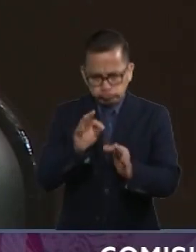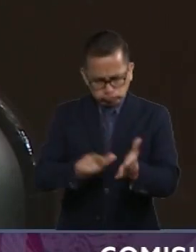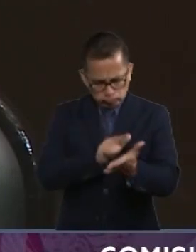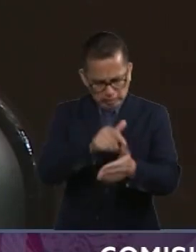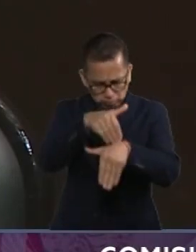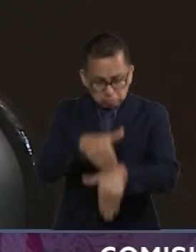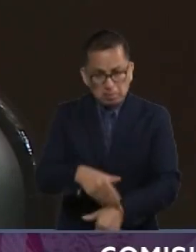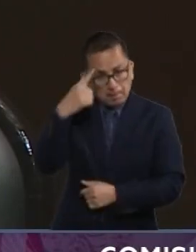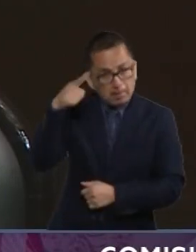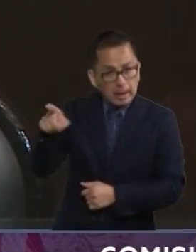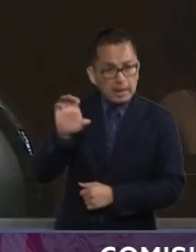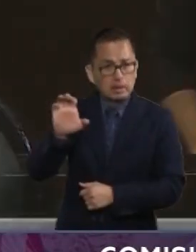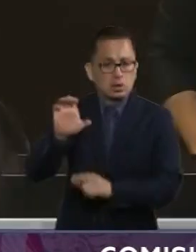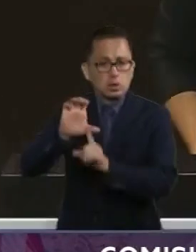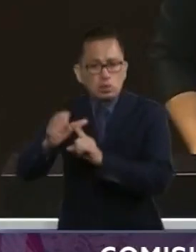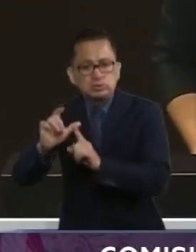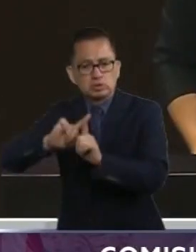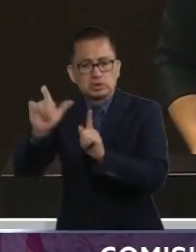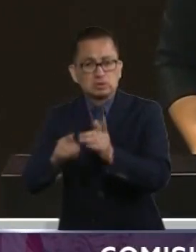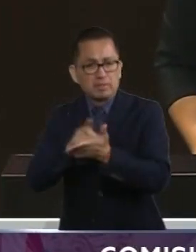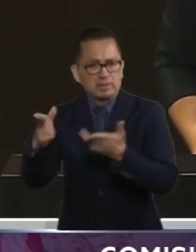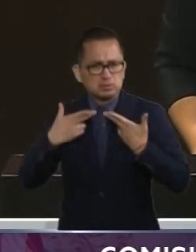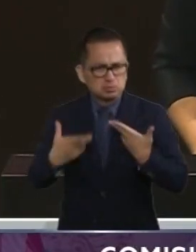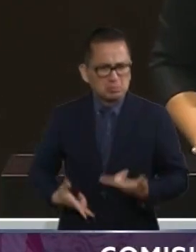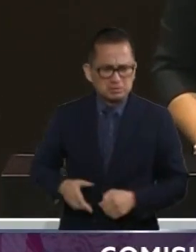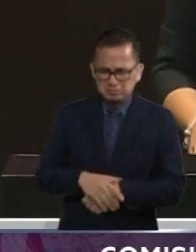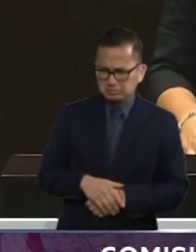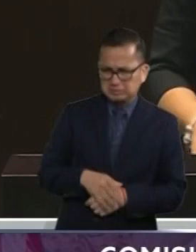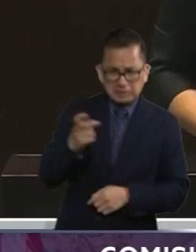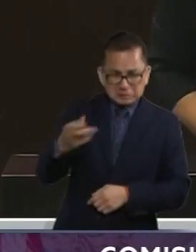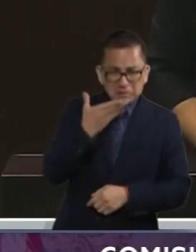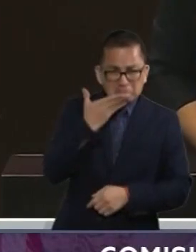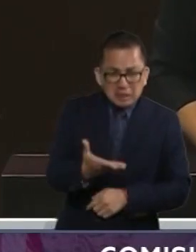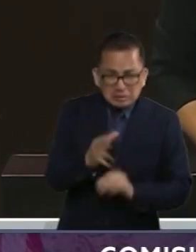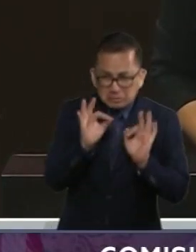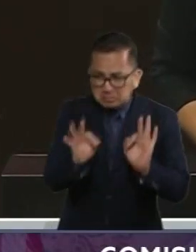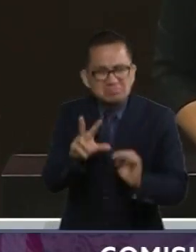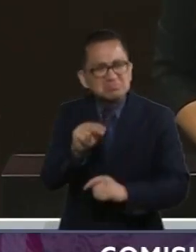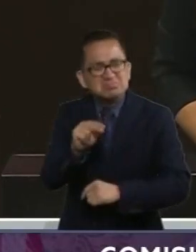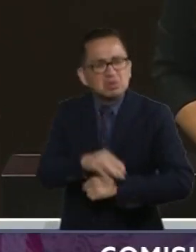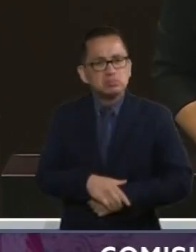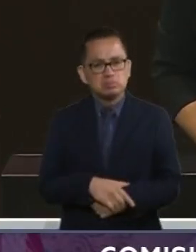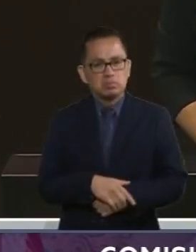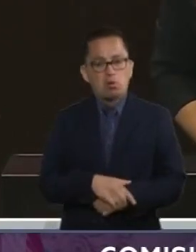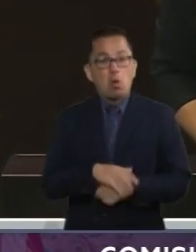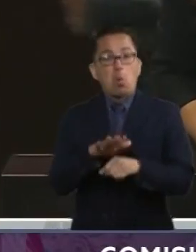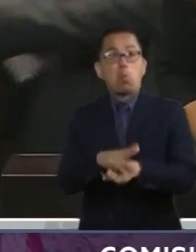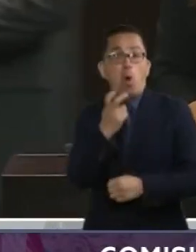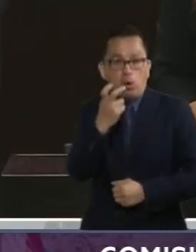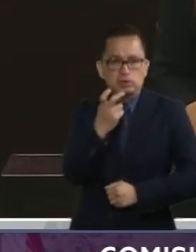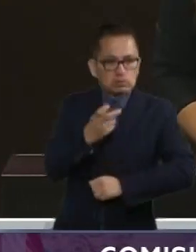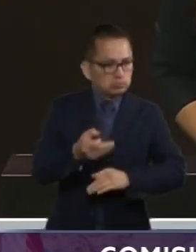Humanos. Lo anterior generó en usted una mayor expectativa que la obligaba